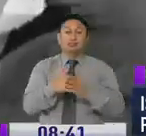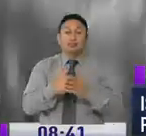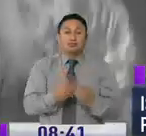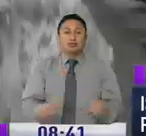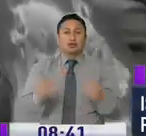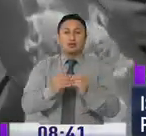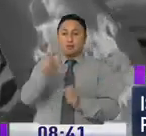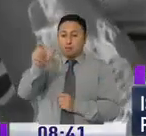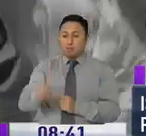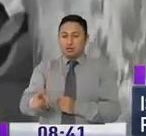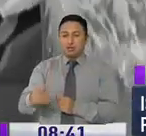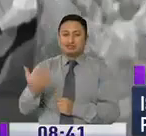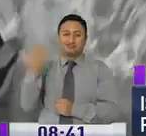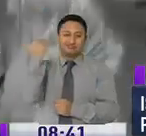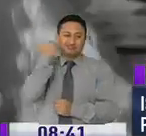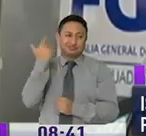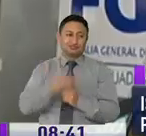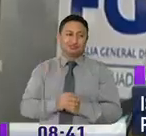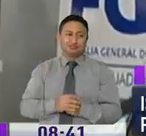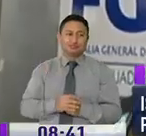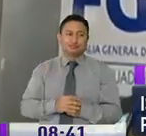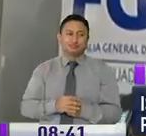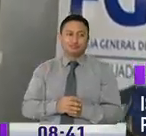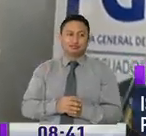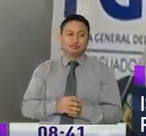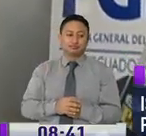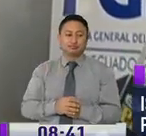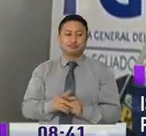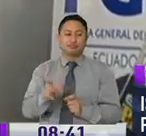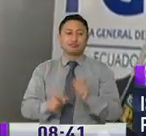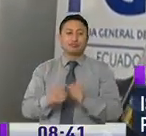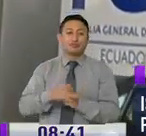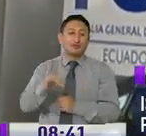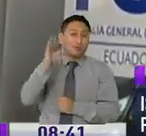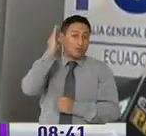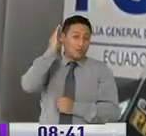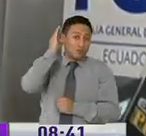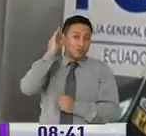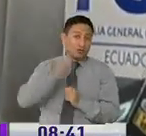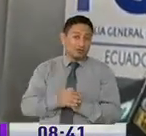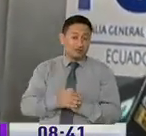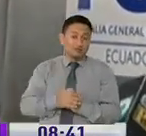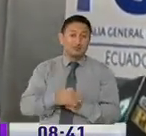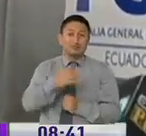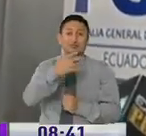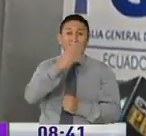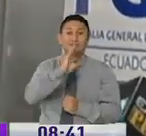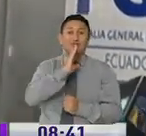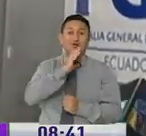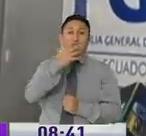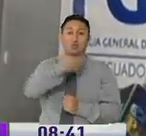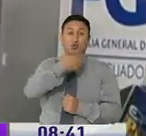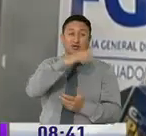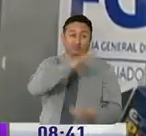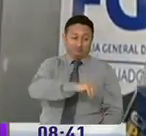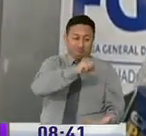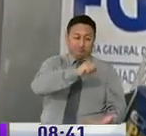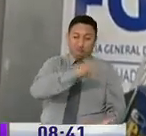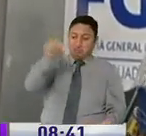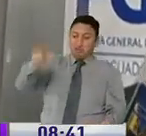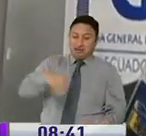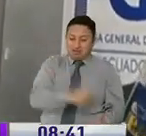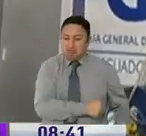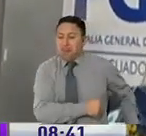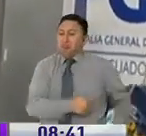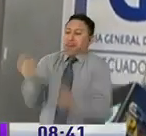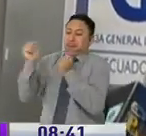lesiones a una mujer embarazada. Persona, en este caso una de sexo femenino, ha cogido una olla con agua hirviendo y le ha arrojado